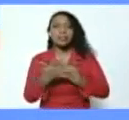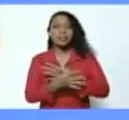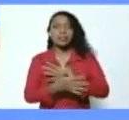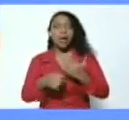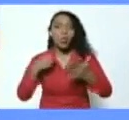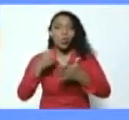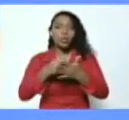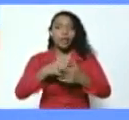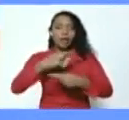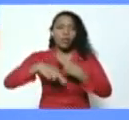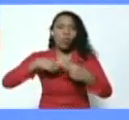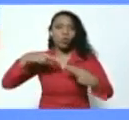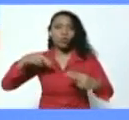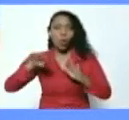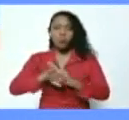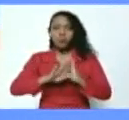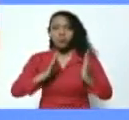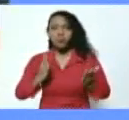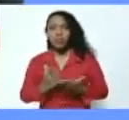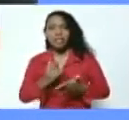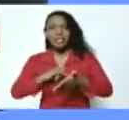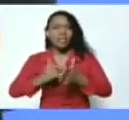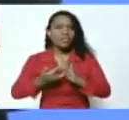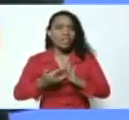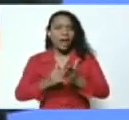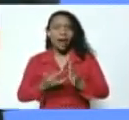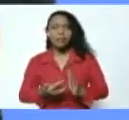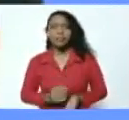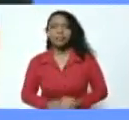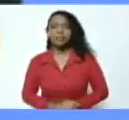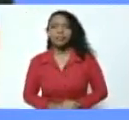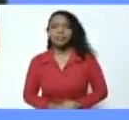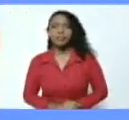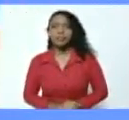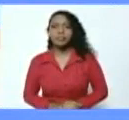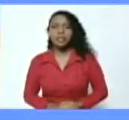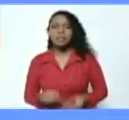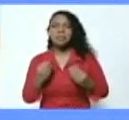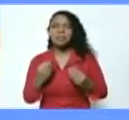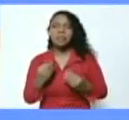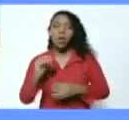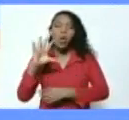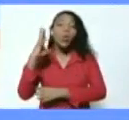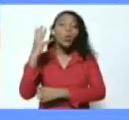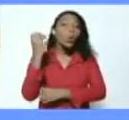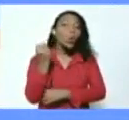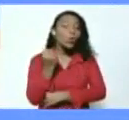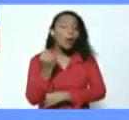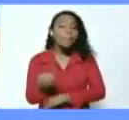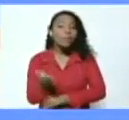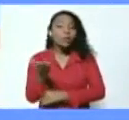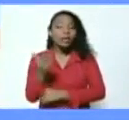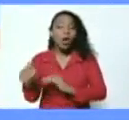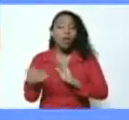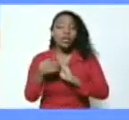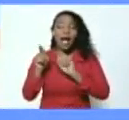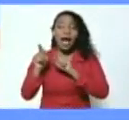lucha revolucionaria global significa, para logros importantes contra